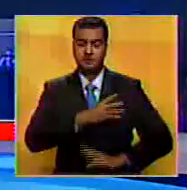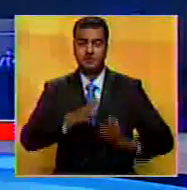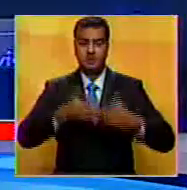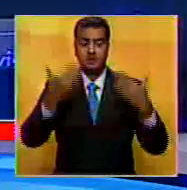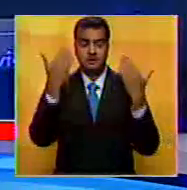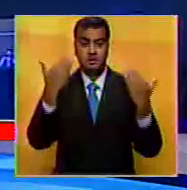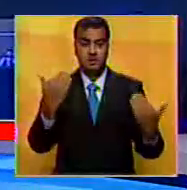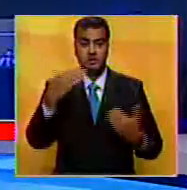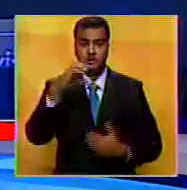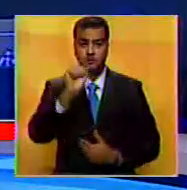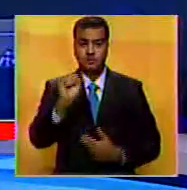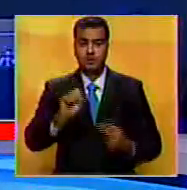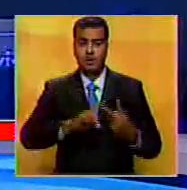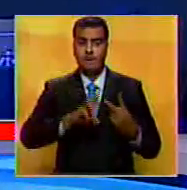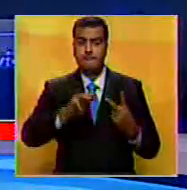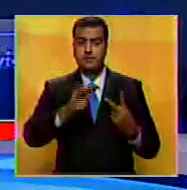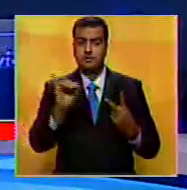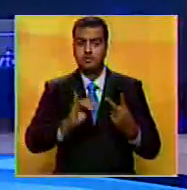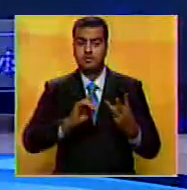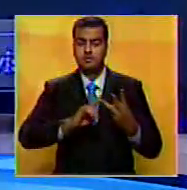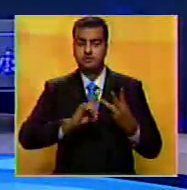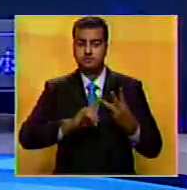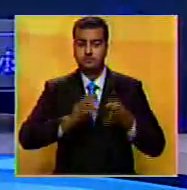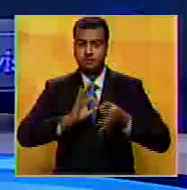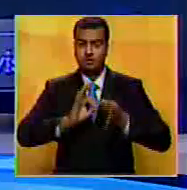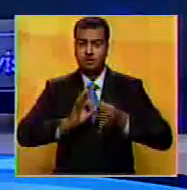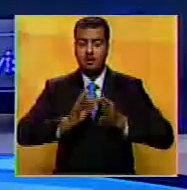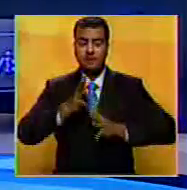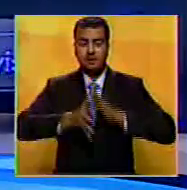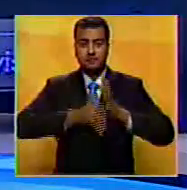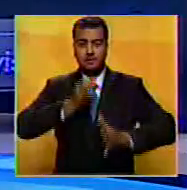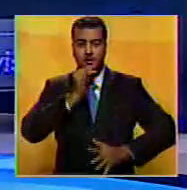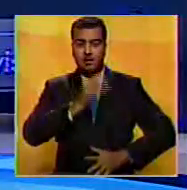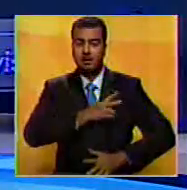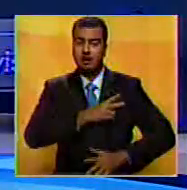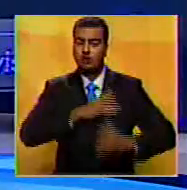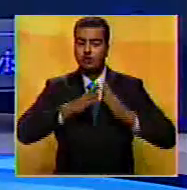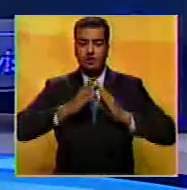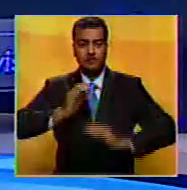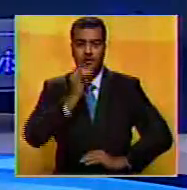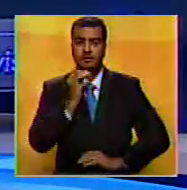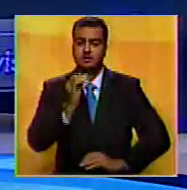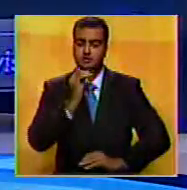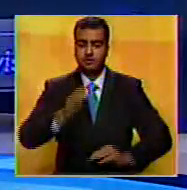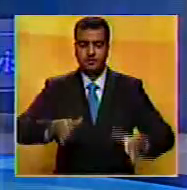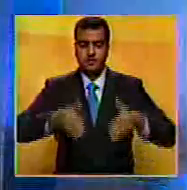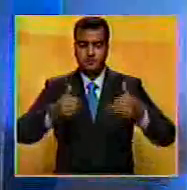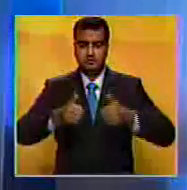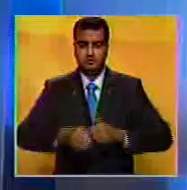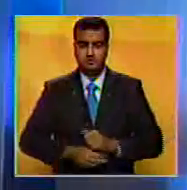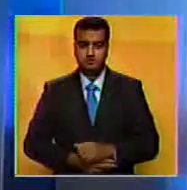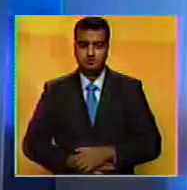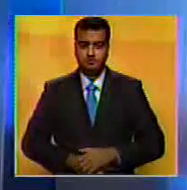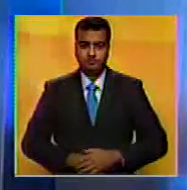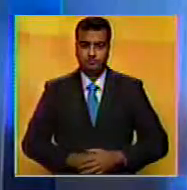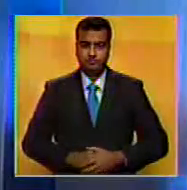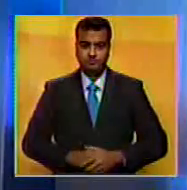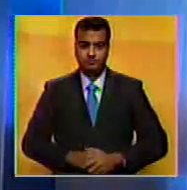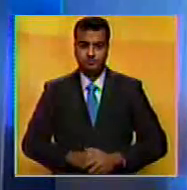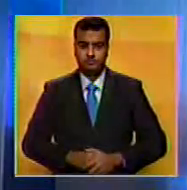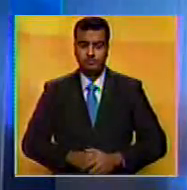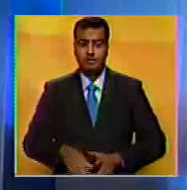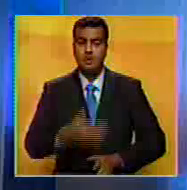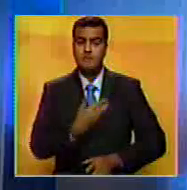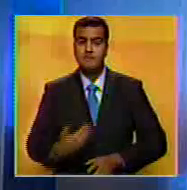Venevisión. Carolina Zulbarán y Milagros Zambrano estamos listas para presentarles las informaciones más importantes ocurridas en las últimas horas. Comenzamos. Nicolás